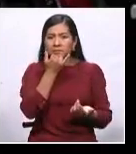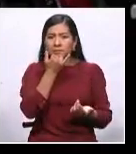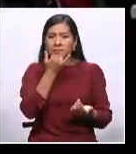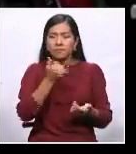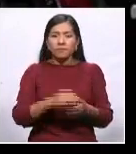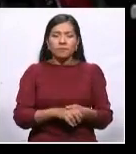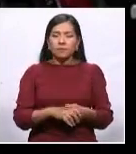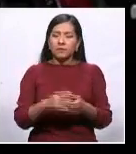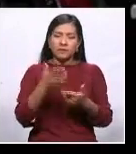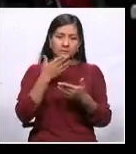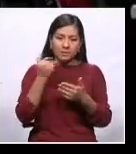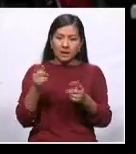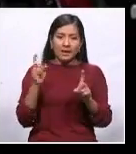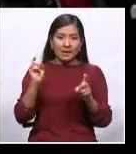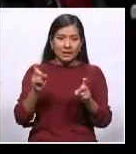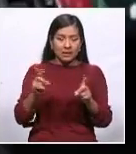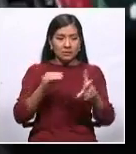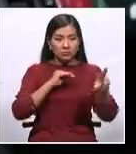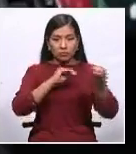Entonces,